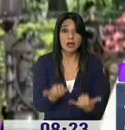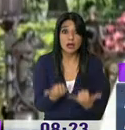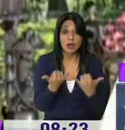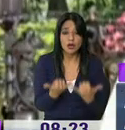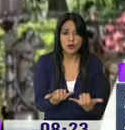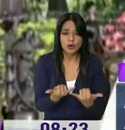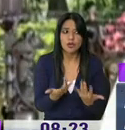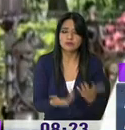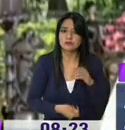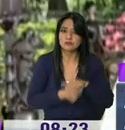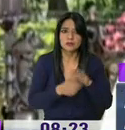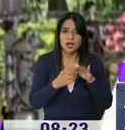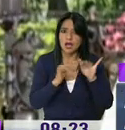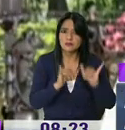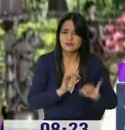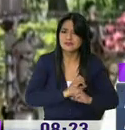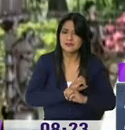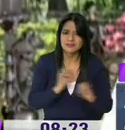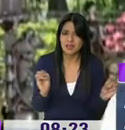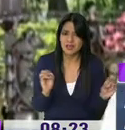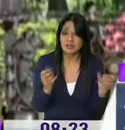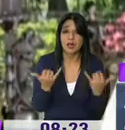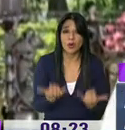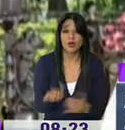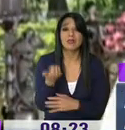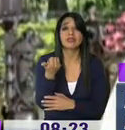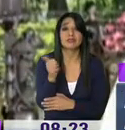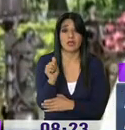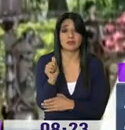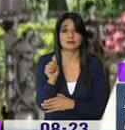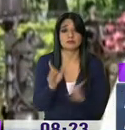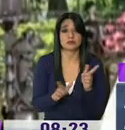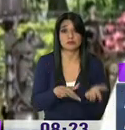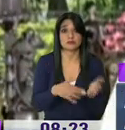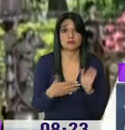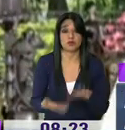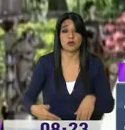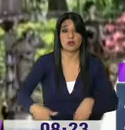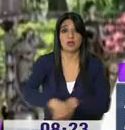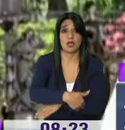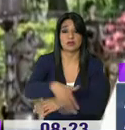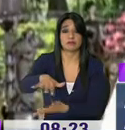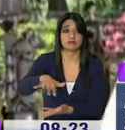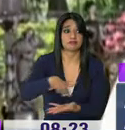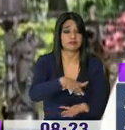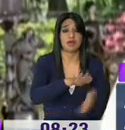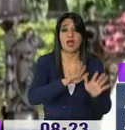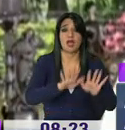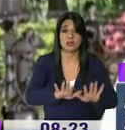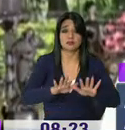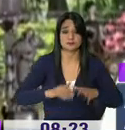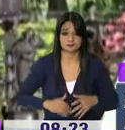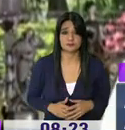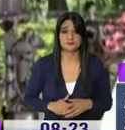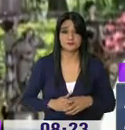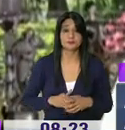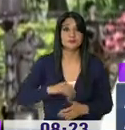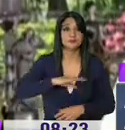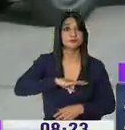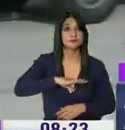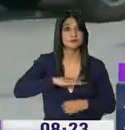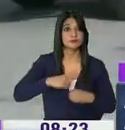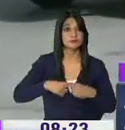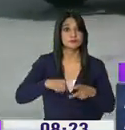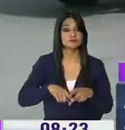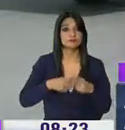hemos levantado ya alrededor de 10 cadáveres en estas condiciones. A decir del alcalde, recién